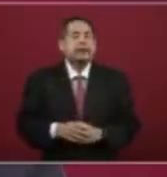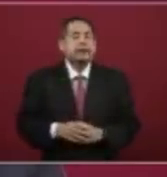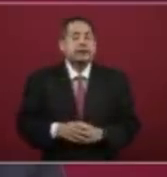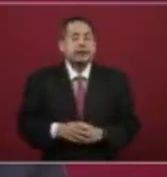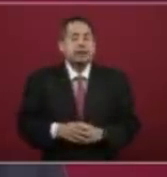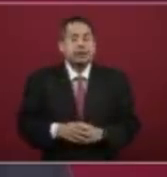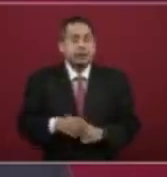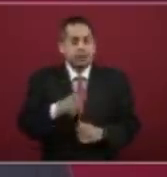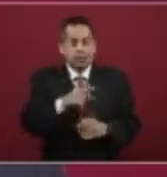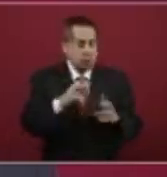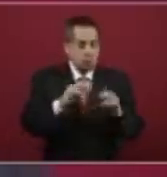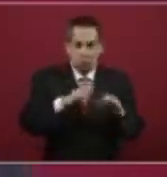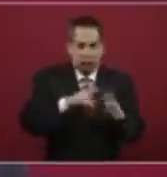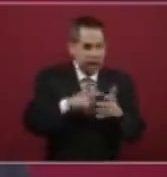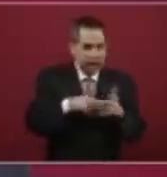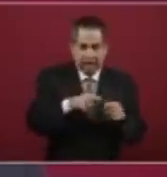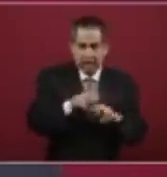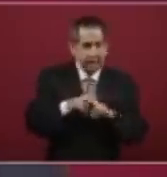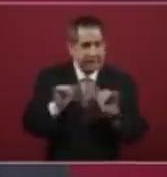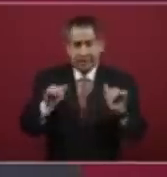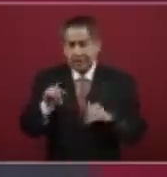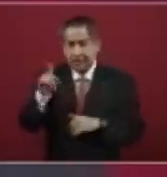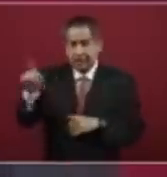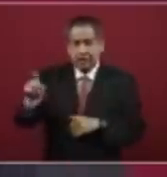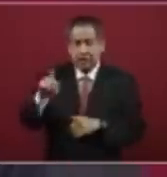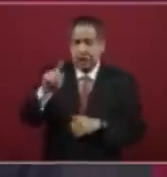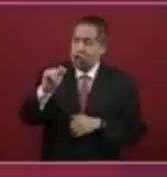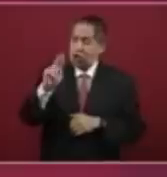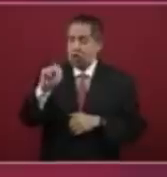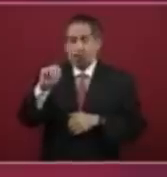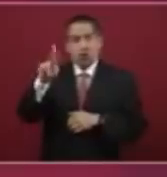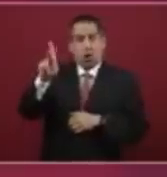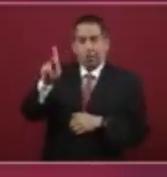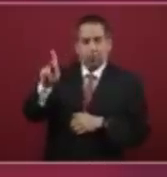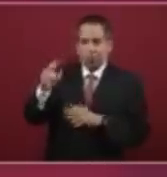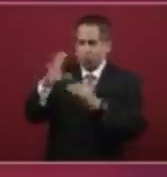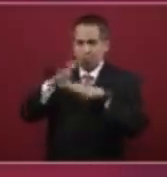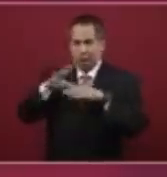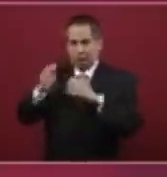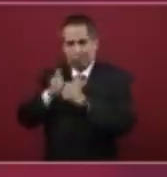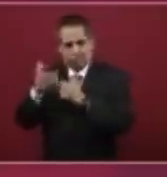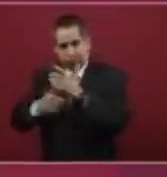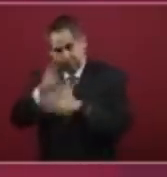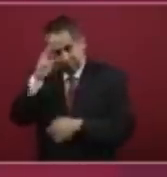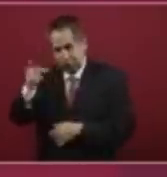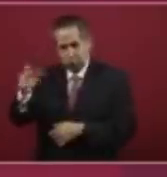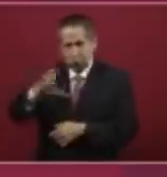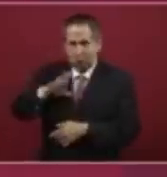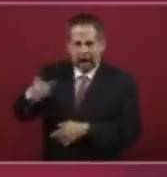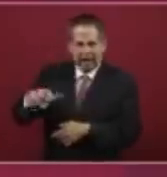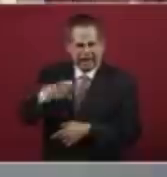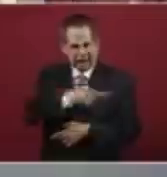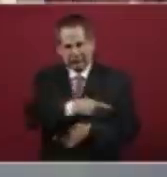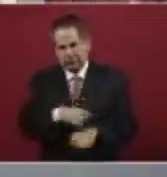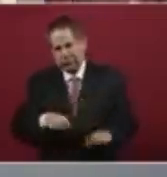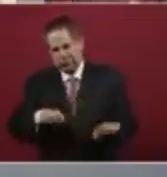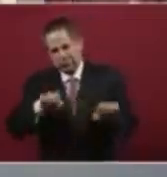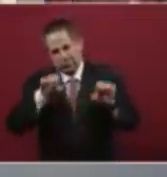no lo tiene ni Donald Trump, con todo respeto.